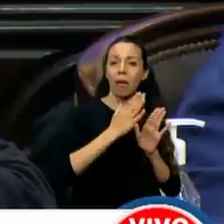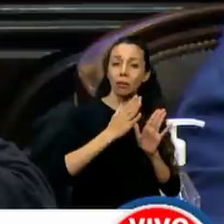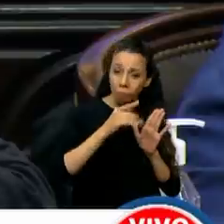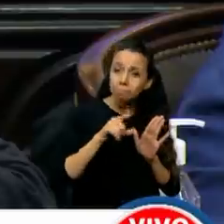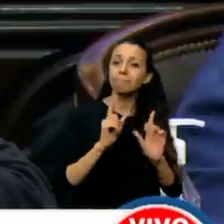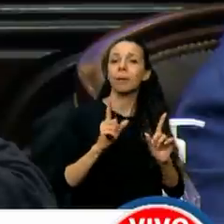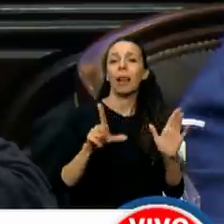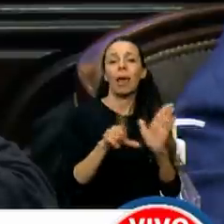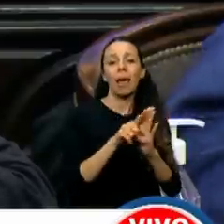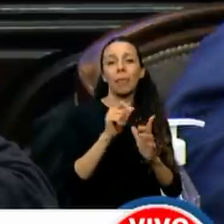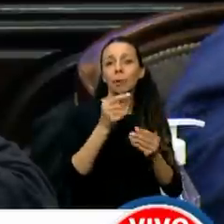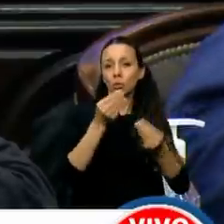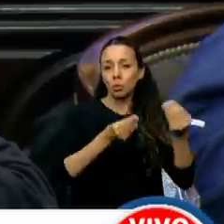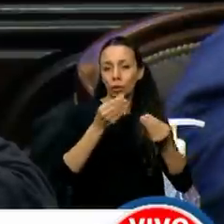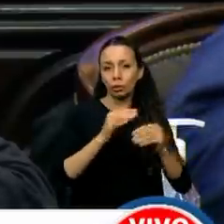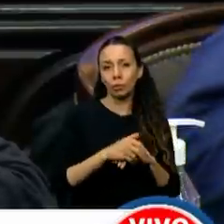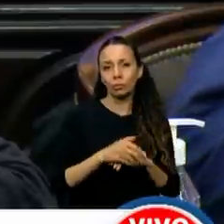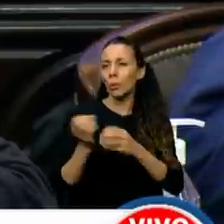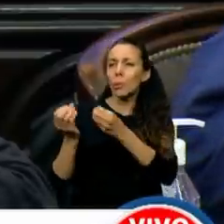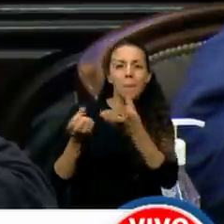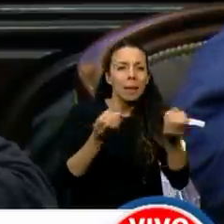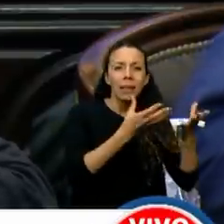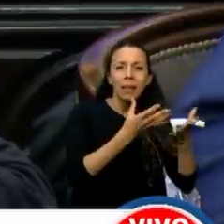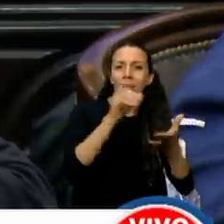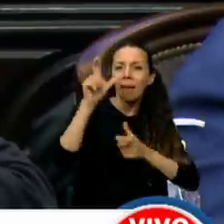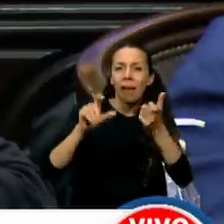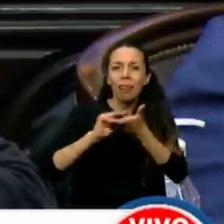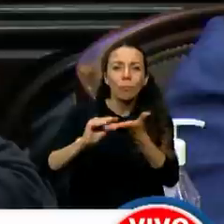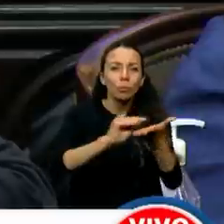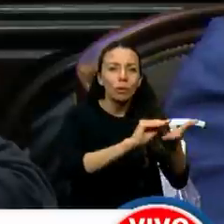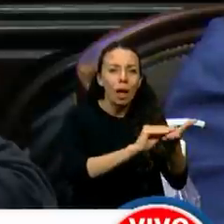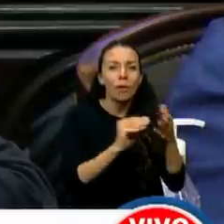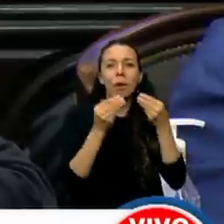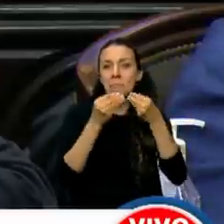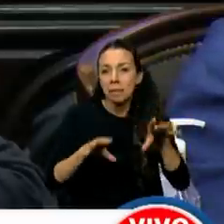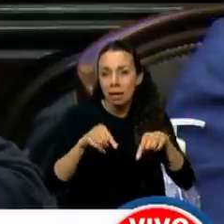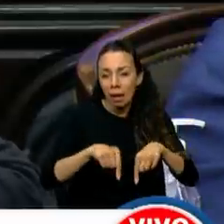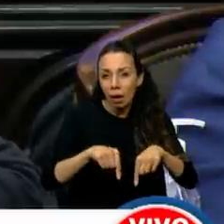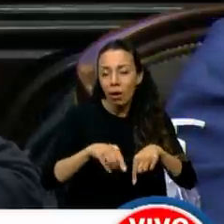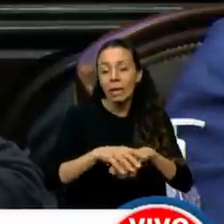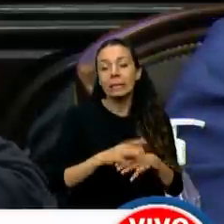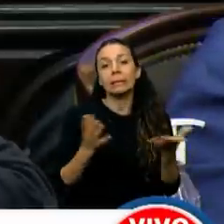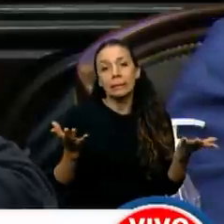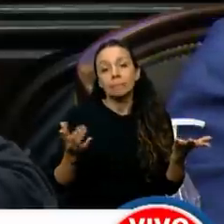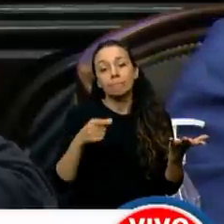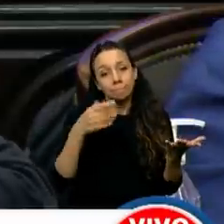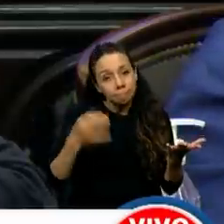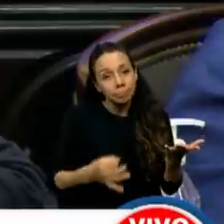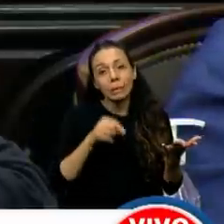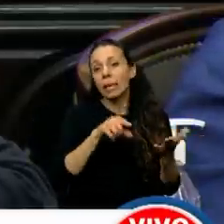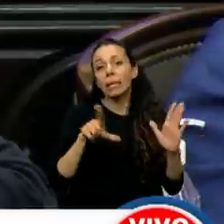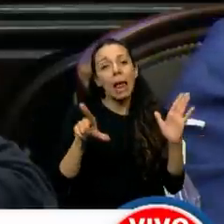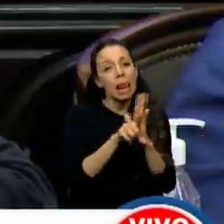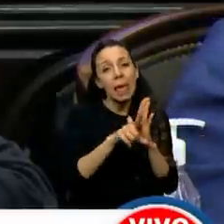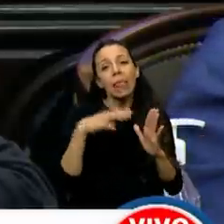dándole la bienvenida a muchos diputados que así se inician y que paradójicamente tendría que ser la ley que mayor consenso